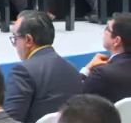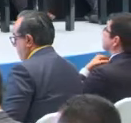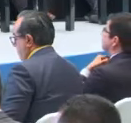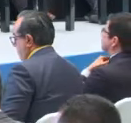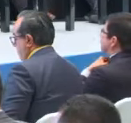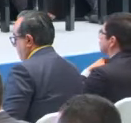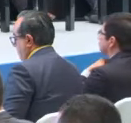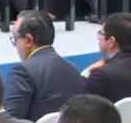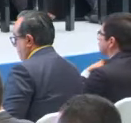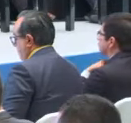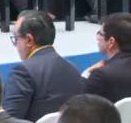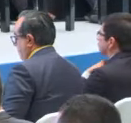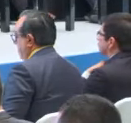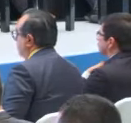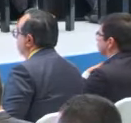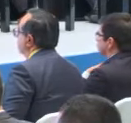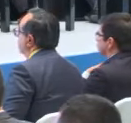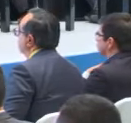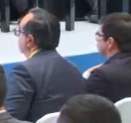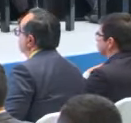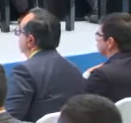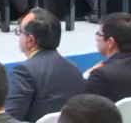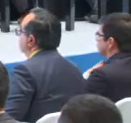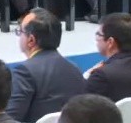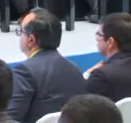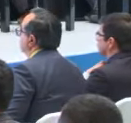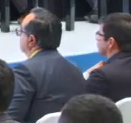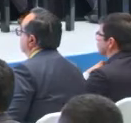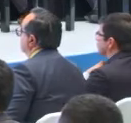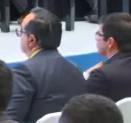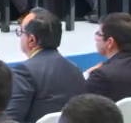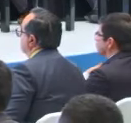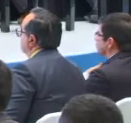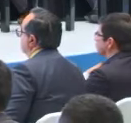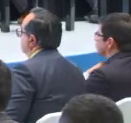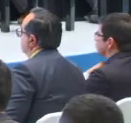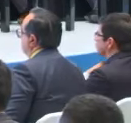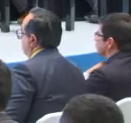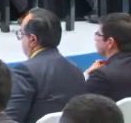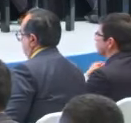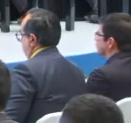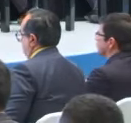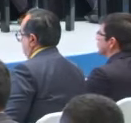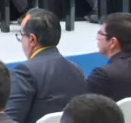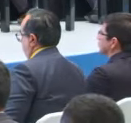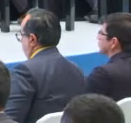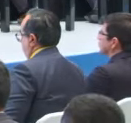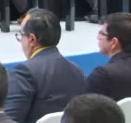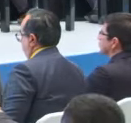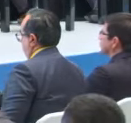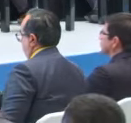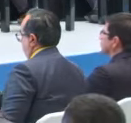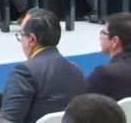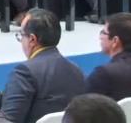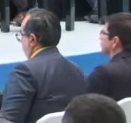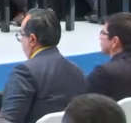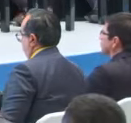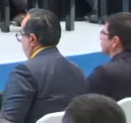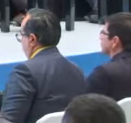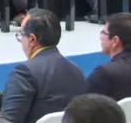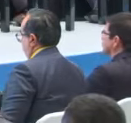espacial tiene razón pero te diría que es porque los mexicanos son más fuerte 2 y todos tenemos fuerte